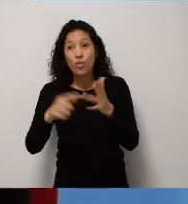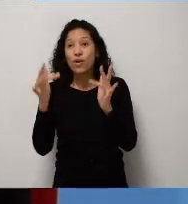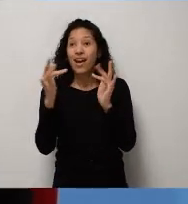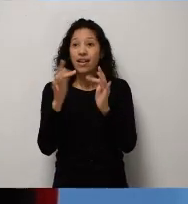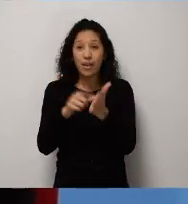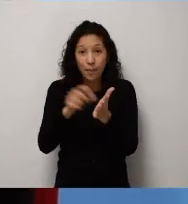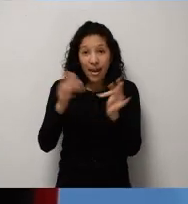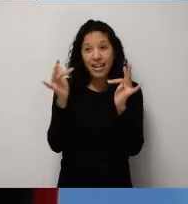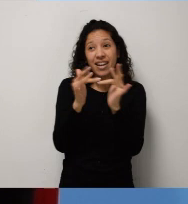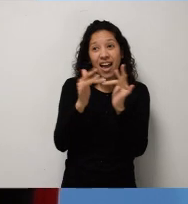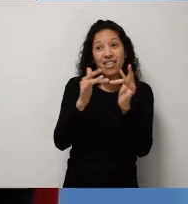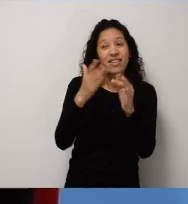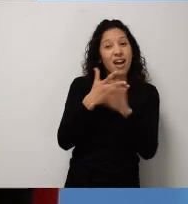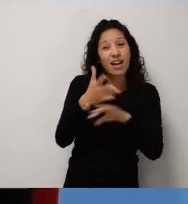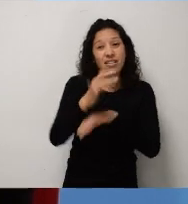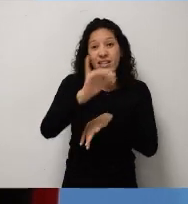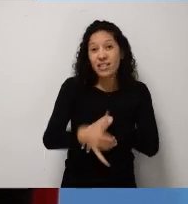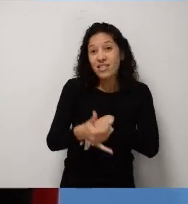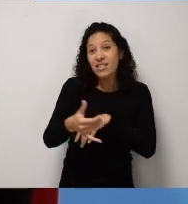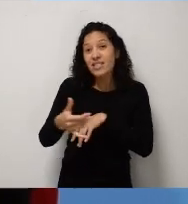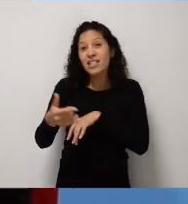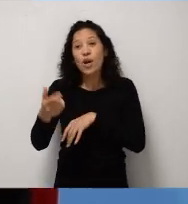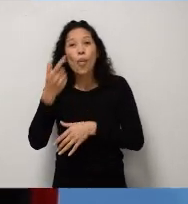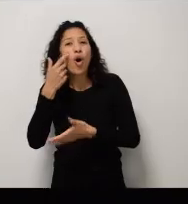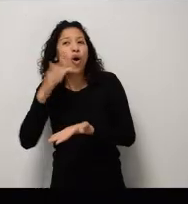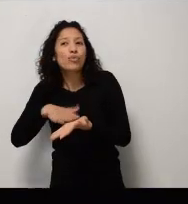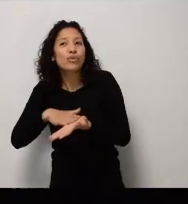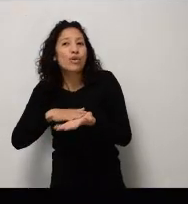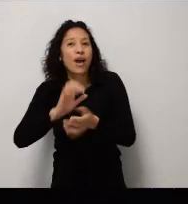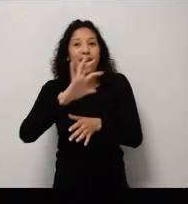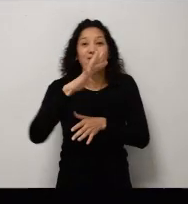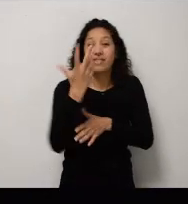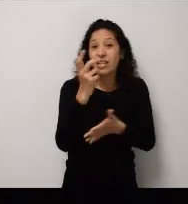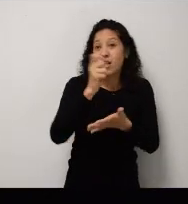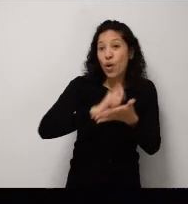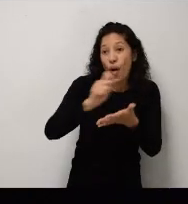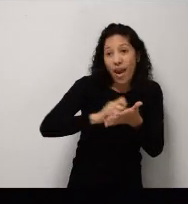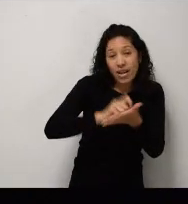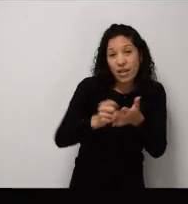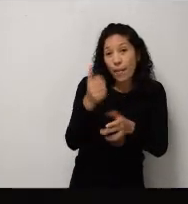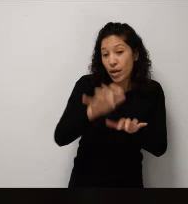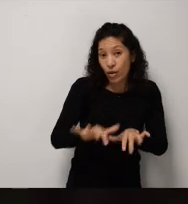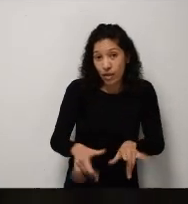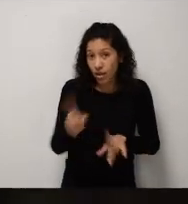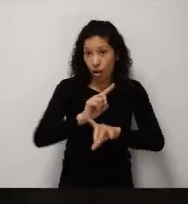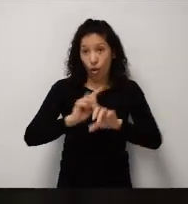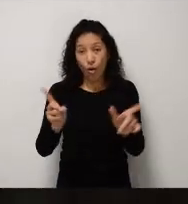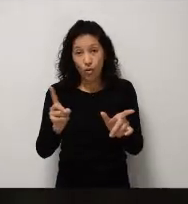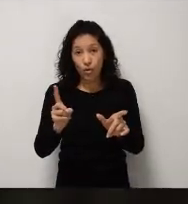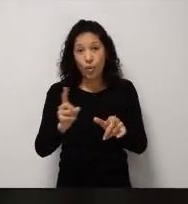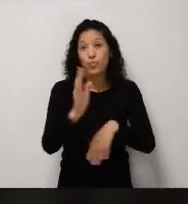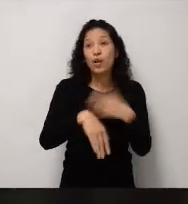sitio web. Y el quinto es escribir sin usar el teclado. Estamos planteando que se hace con herramientas gratuitas. ¿Sí? La